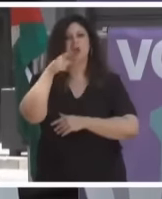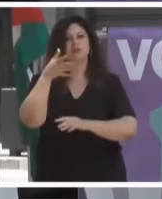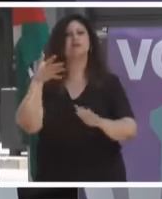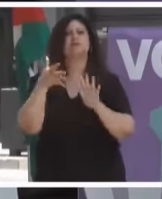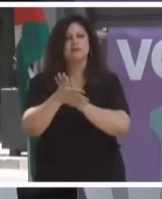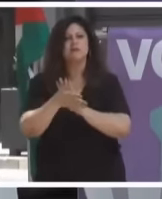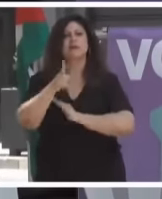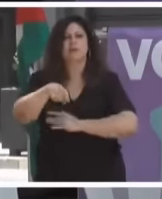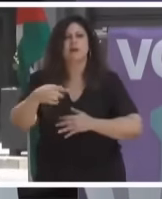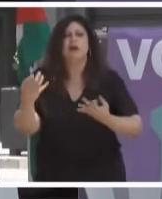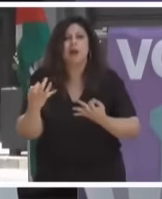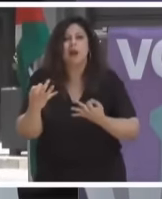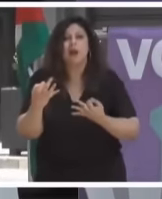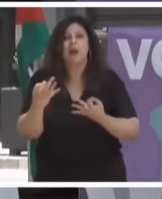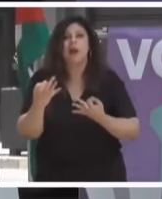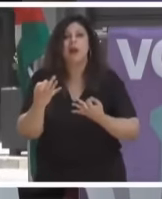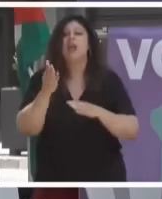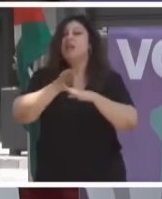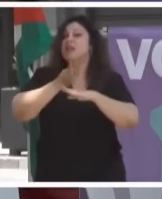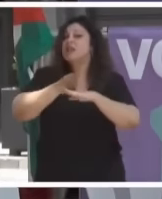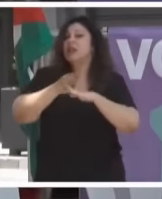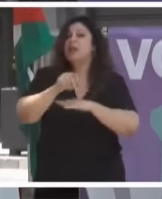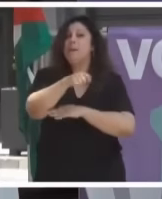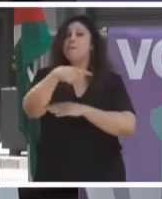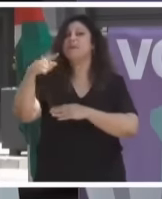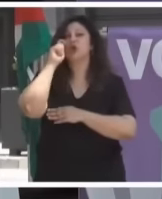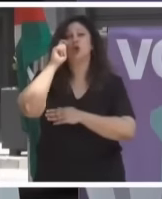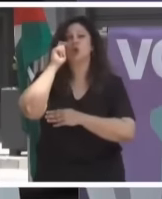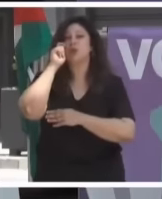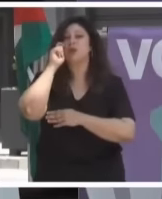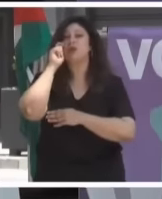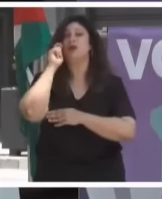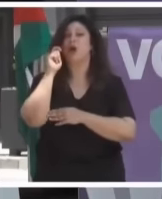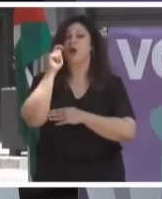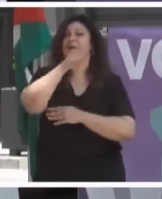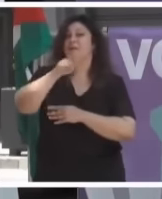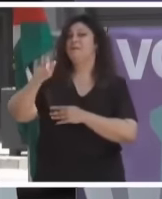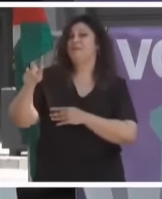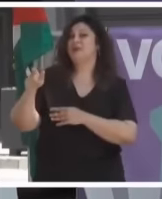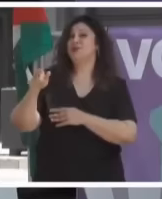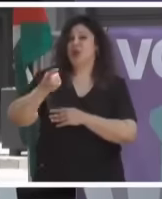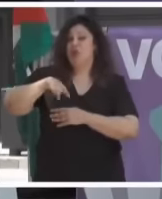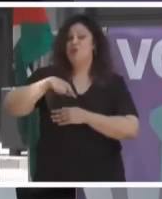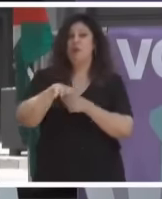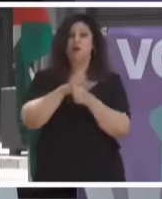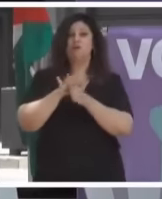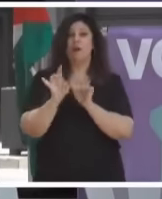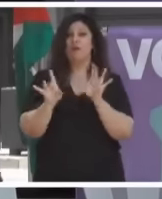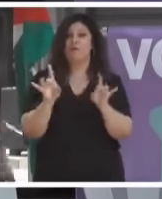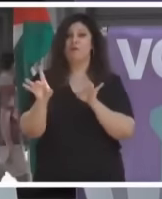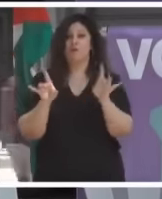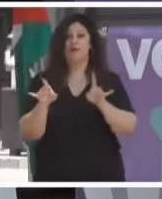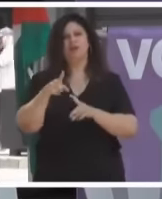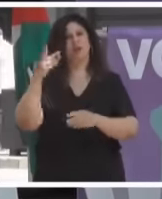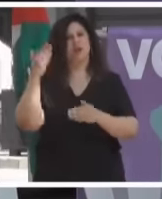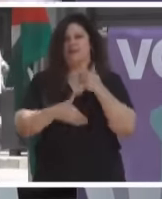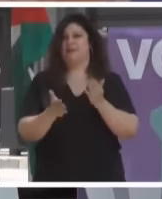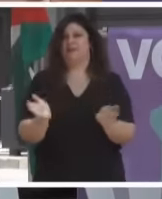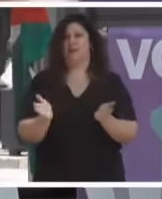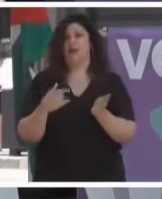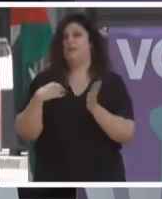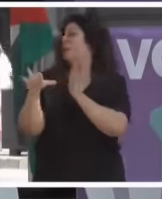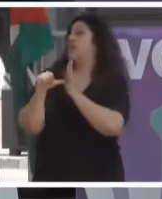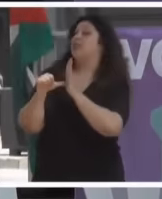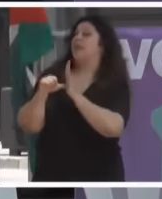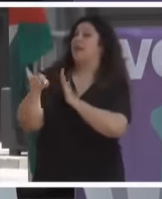coto a esas licencias de pisos turísticos que están expulsando a la gente de nuestros barrios. Lo tenemos aquí muy cerquita, en el